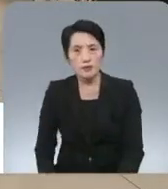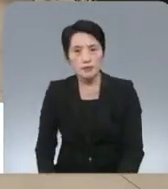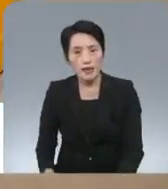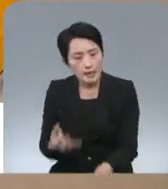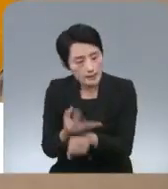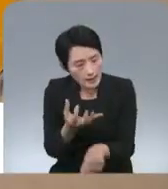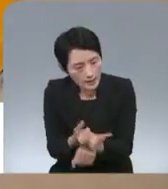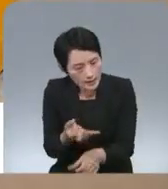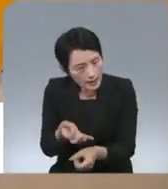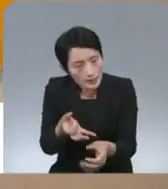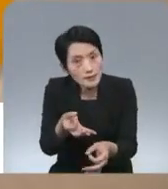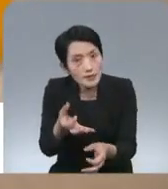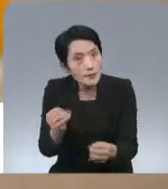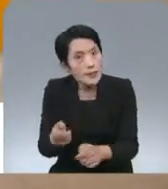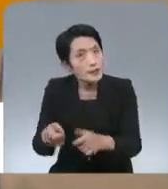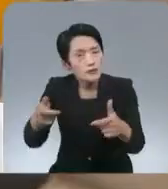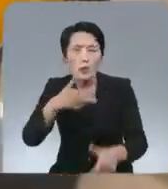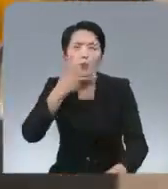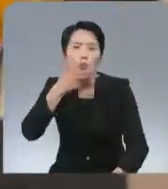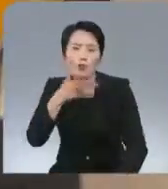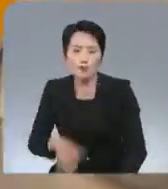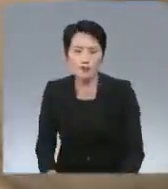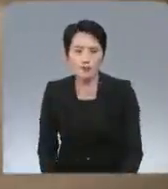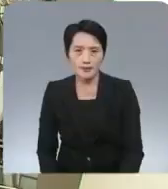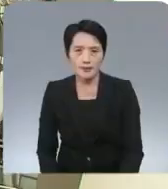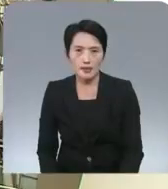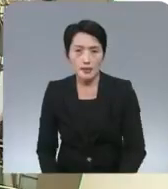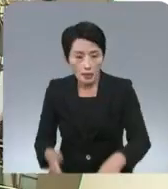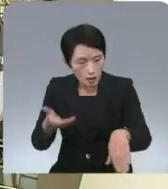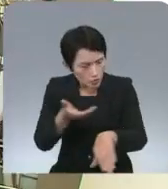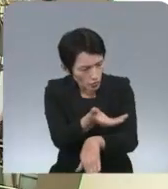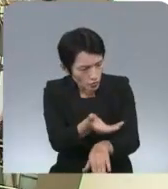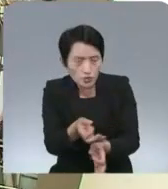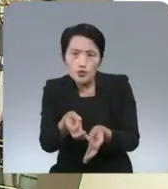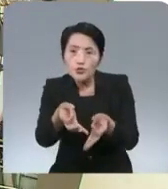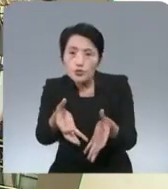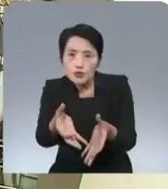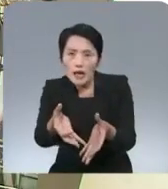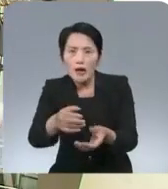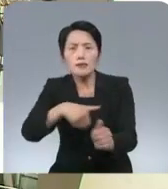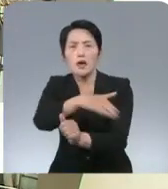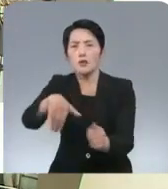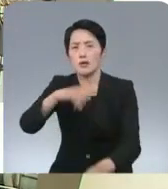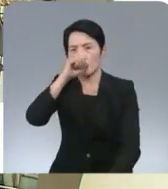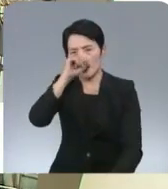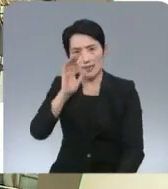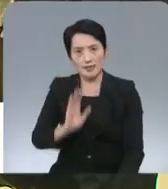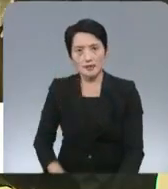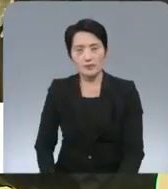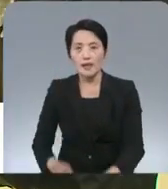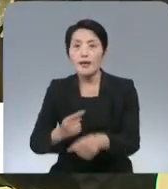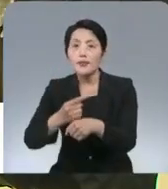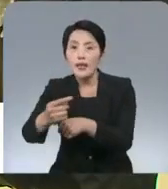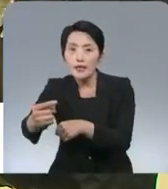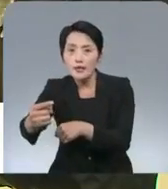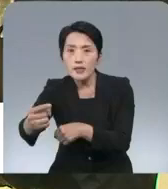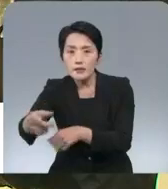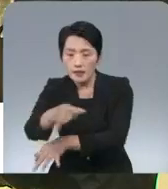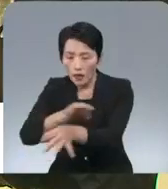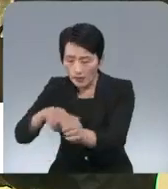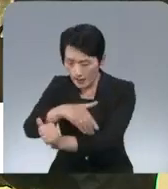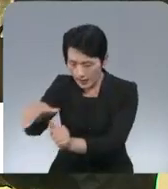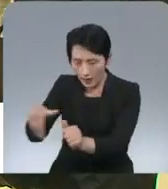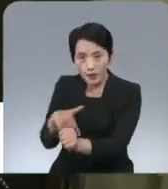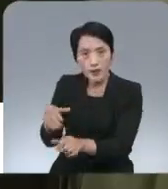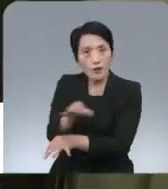elevada inflación también considera que el aumento de precio del dinero factor directamente ligado al crecimiento exponencial de la deuda privada